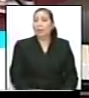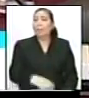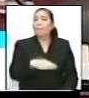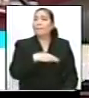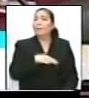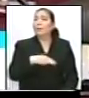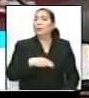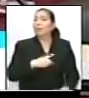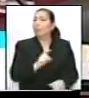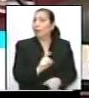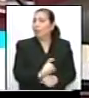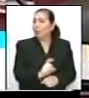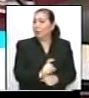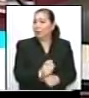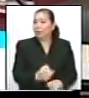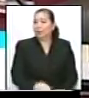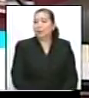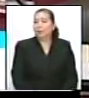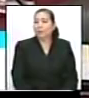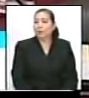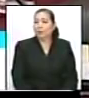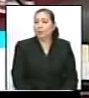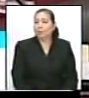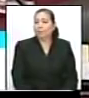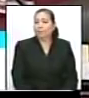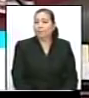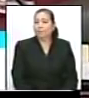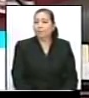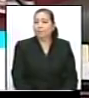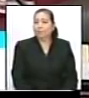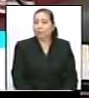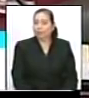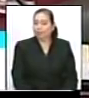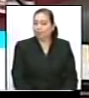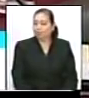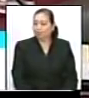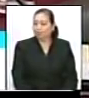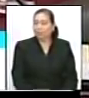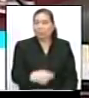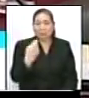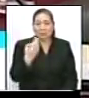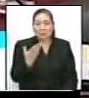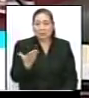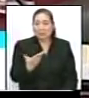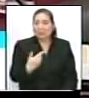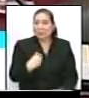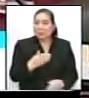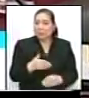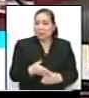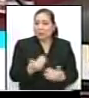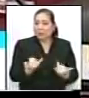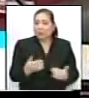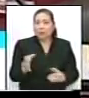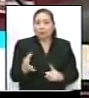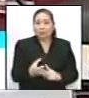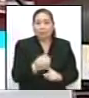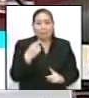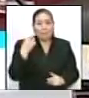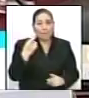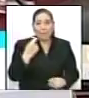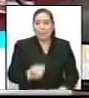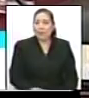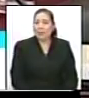de Educación. Pero no, pues, más rédito político me da si voy y ataco a esta mujer en